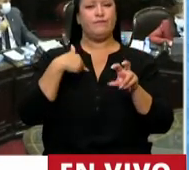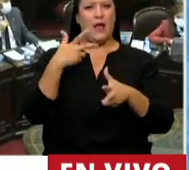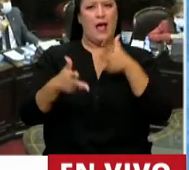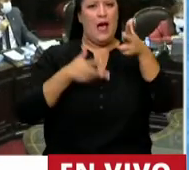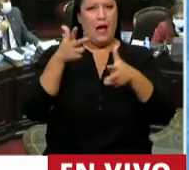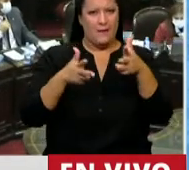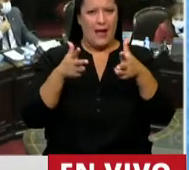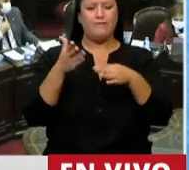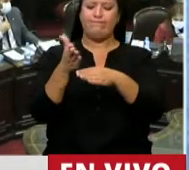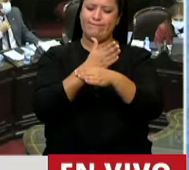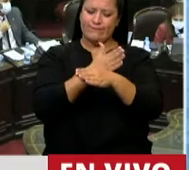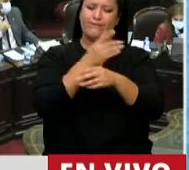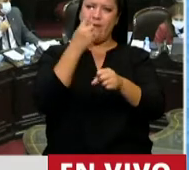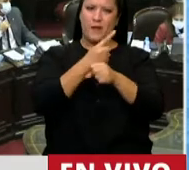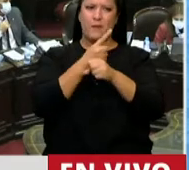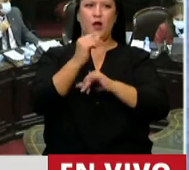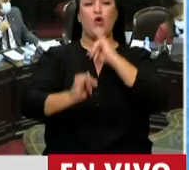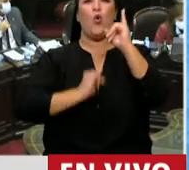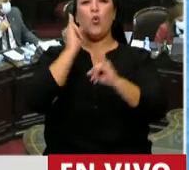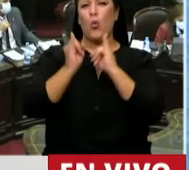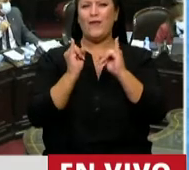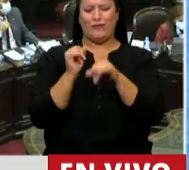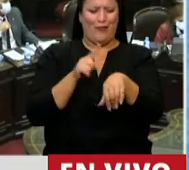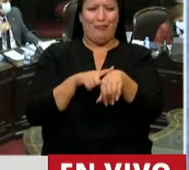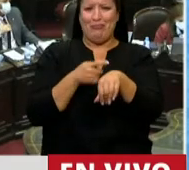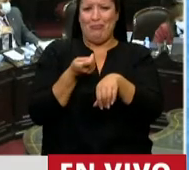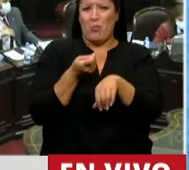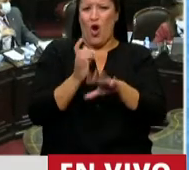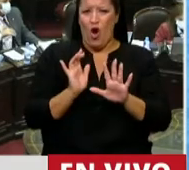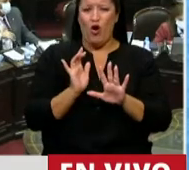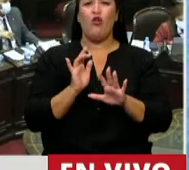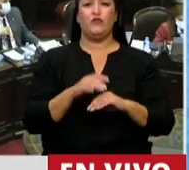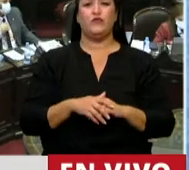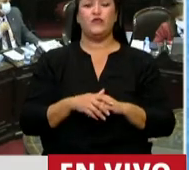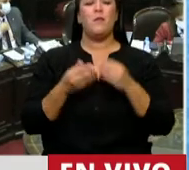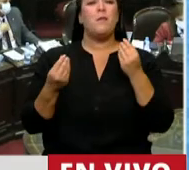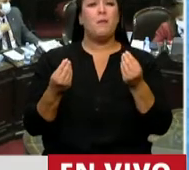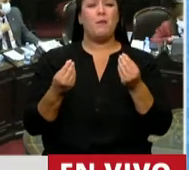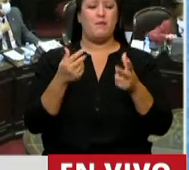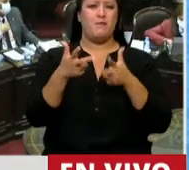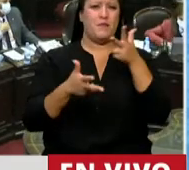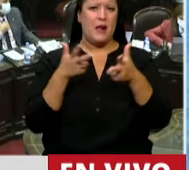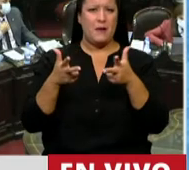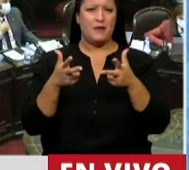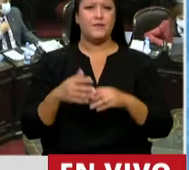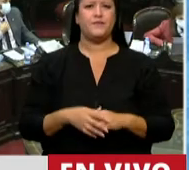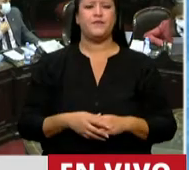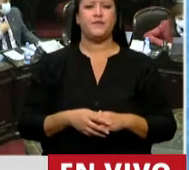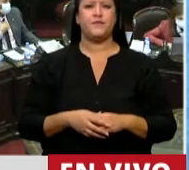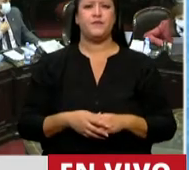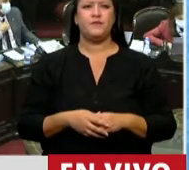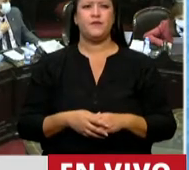intervención y a cuenta de los escasos minutos que voy a tener para plantearlo,